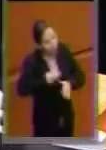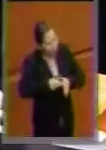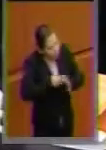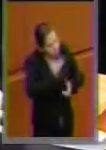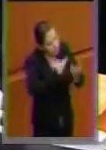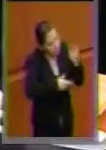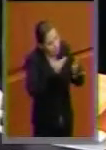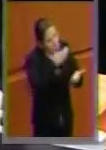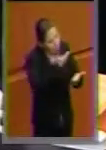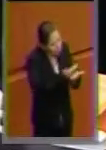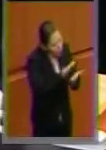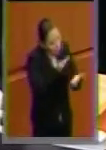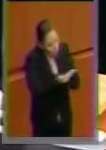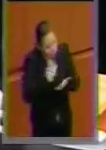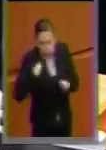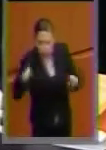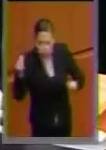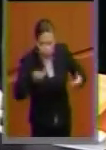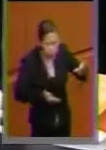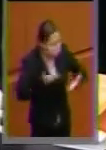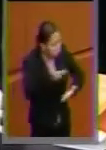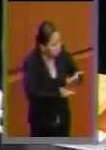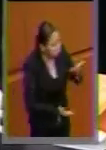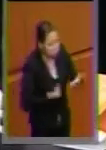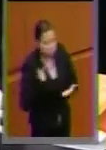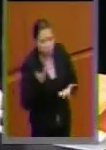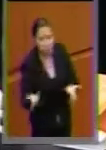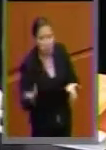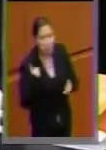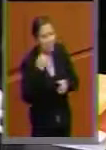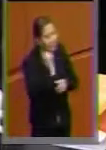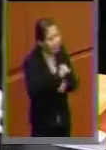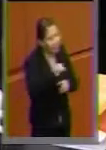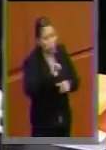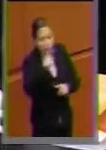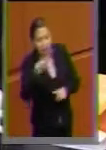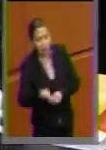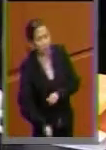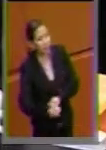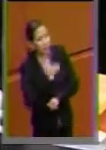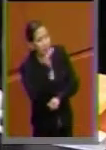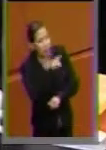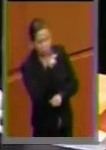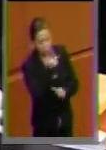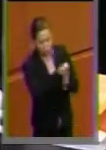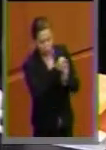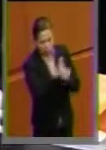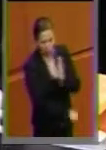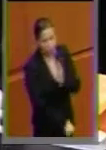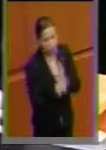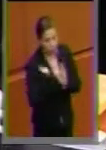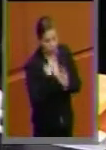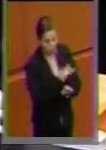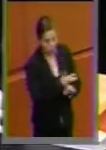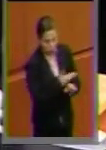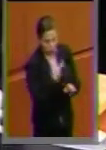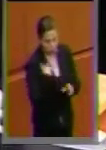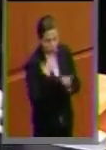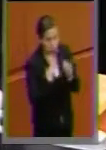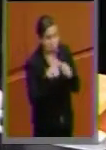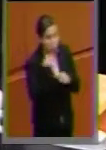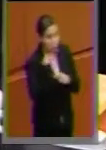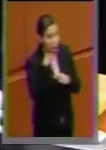propuestas propuestas hay muchas muchas procederán muchas no un ejemplo tuve el honor y aquí está mi